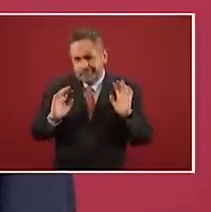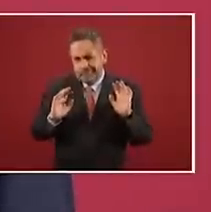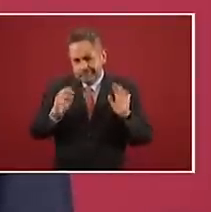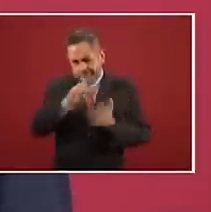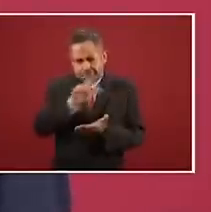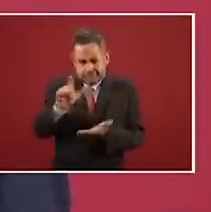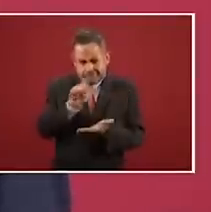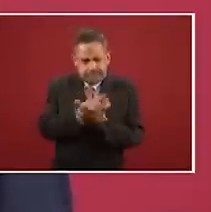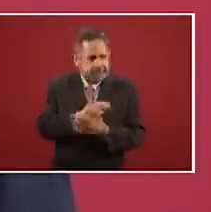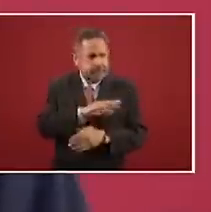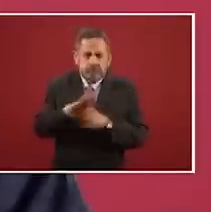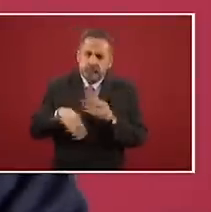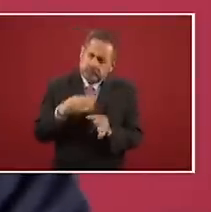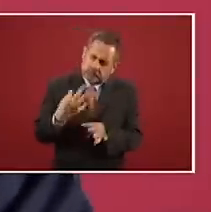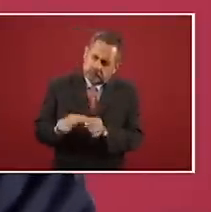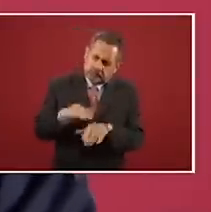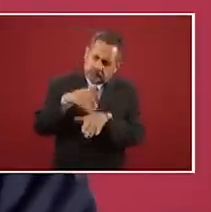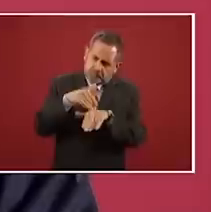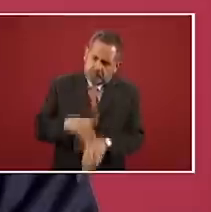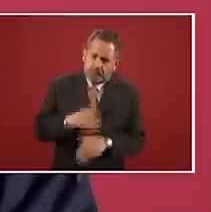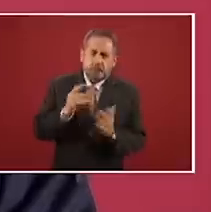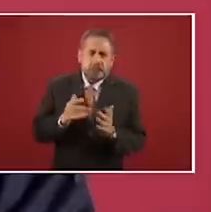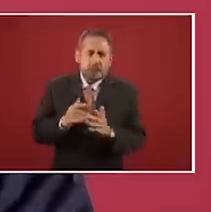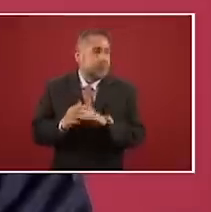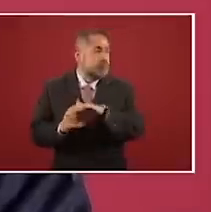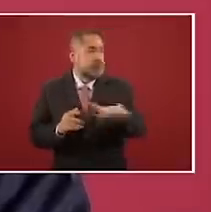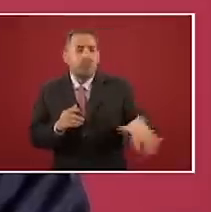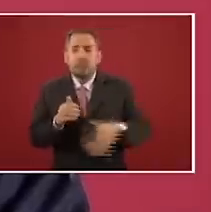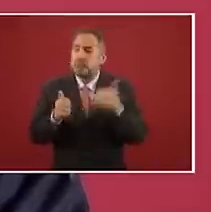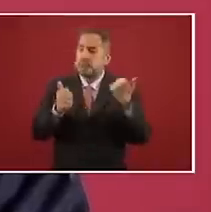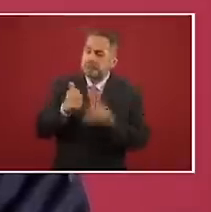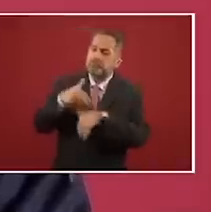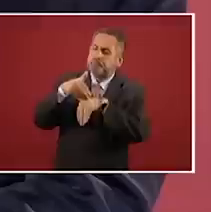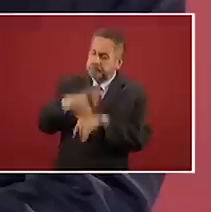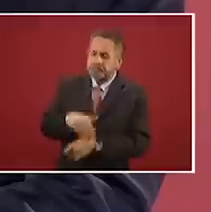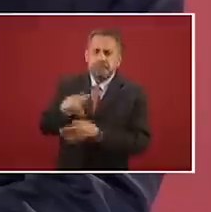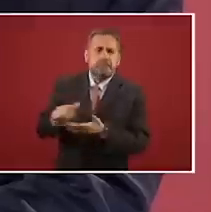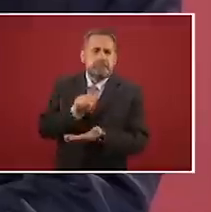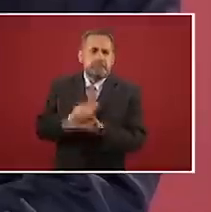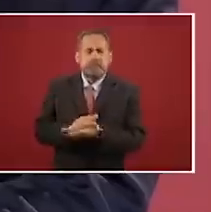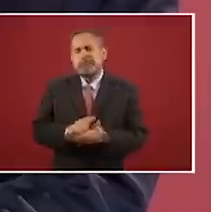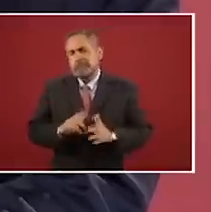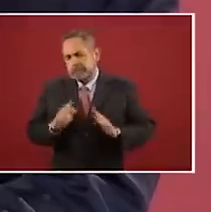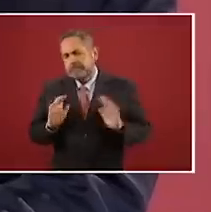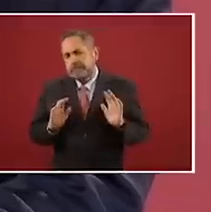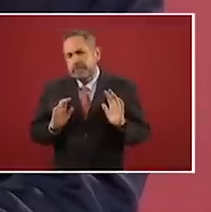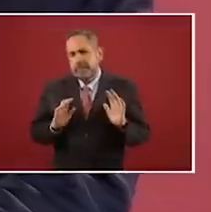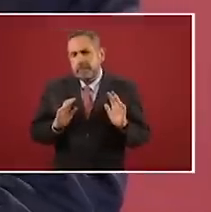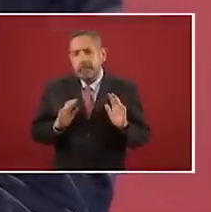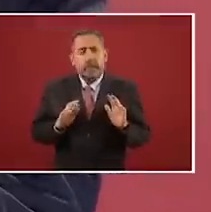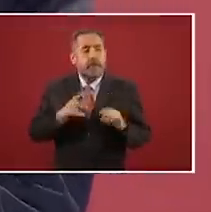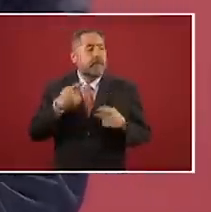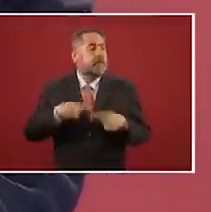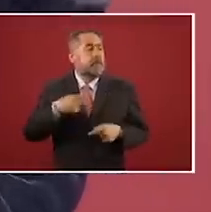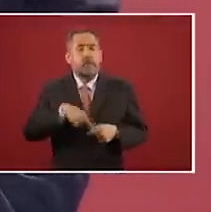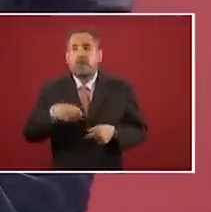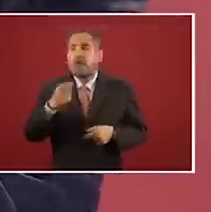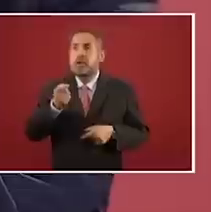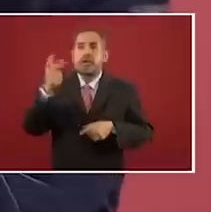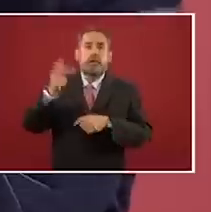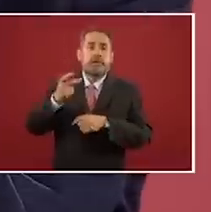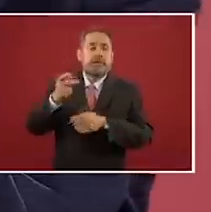jurídica, un auténtico Estado de Derecho, que se le dé garantías a los